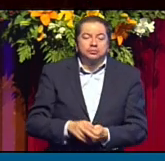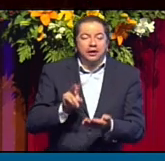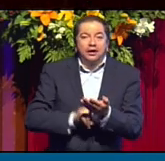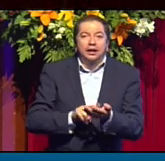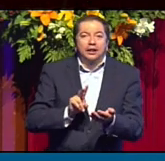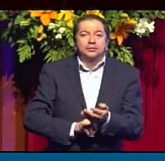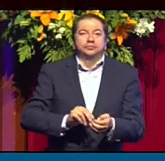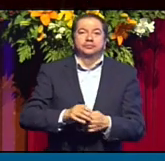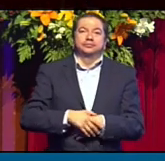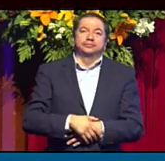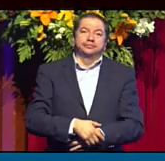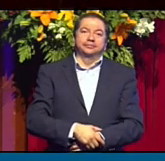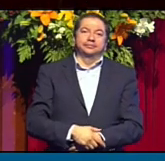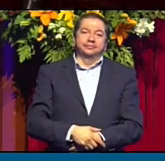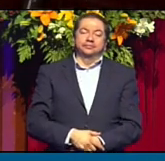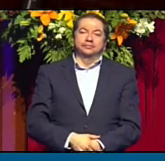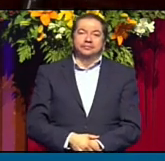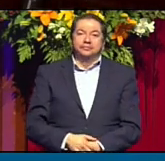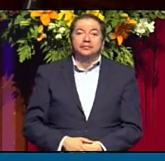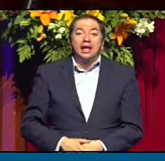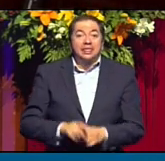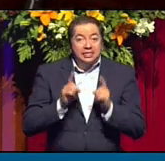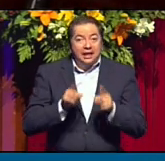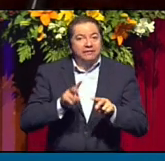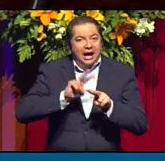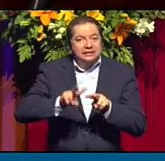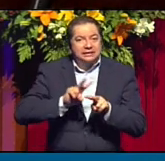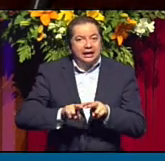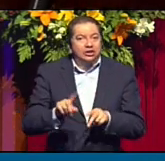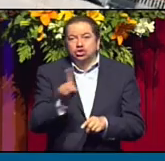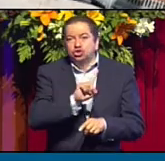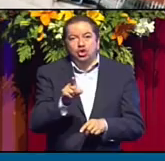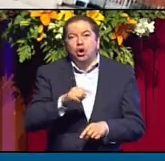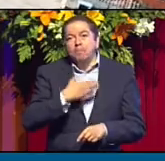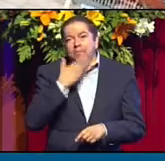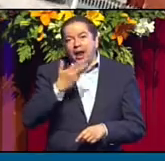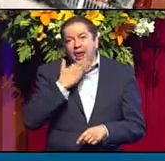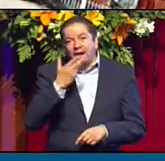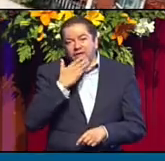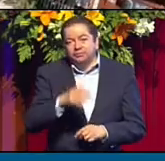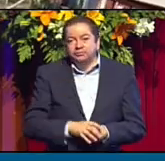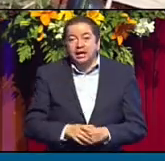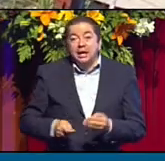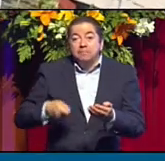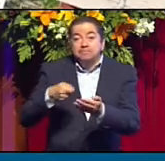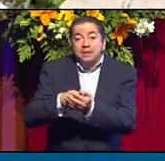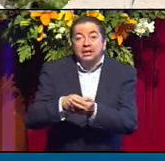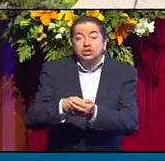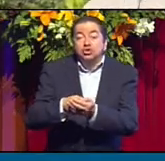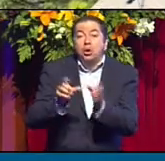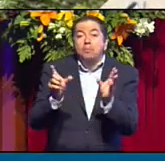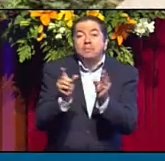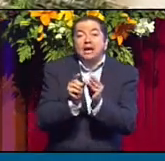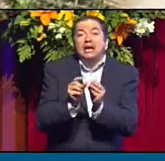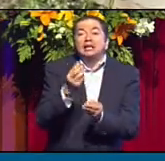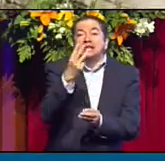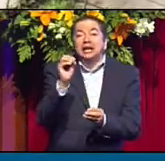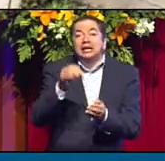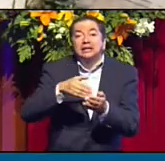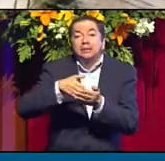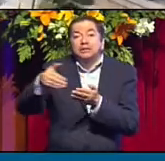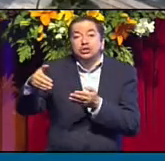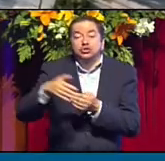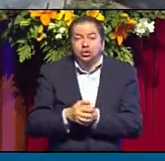verdad. Y tienen que haber acciones, no solo palabras. Una inversión pequeña de 30 millones de pesos significó una sede que hoy